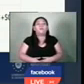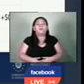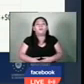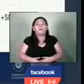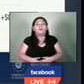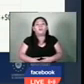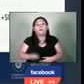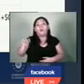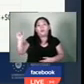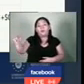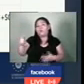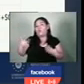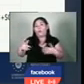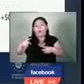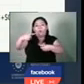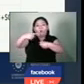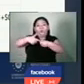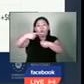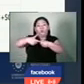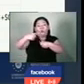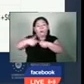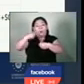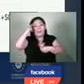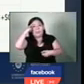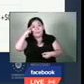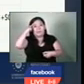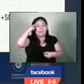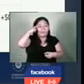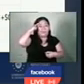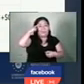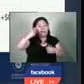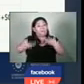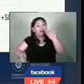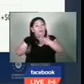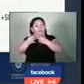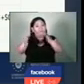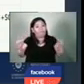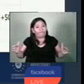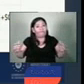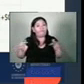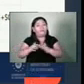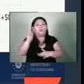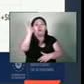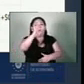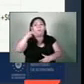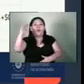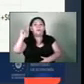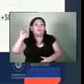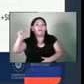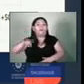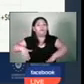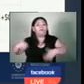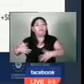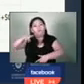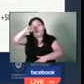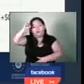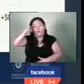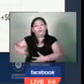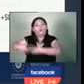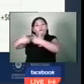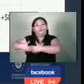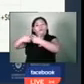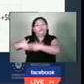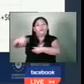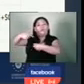disponibilidad del gas natural y la incertidumbre por la próxima reunión de la Organización de Países Exportadores de Petróleo y sus